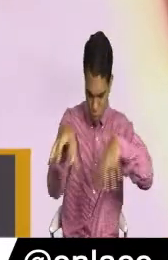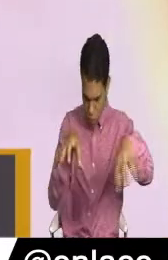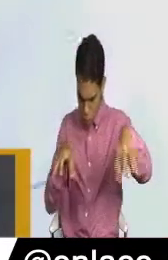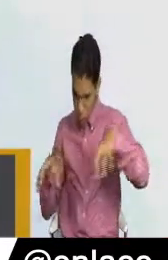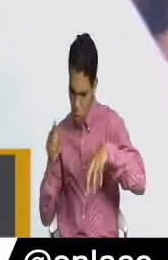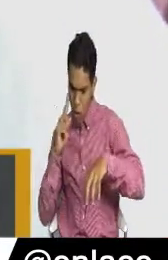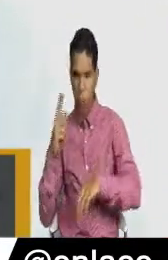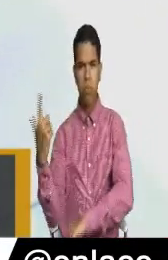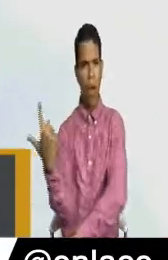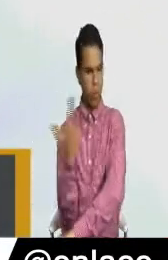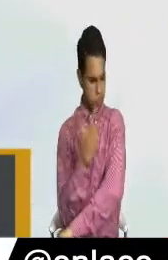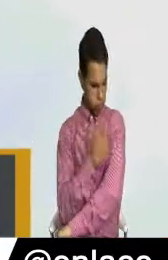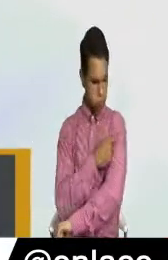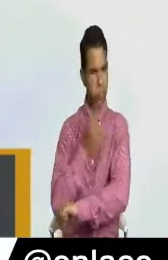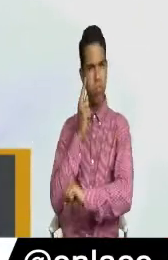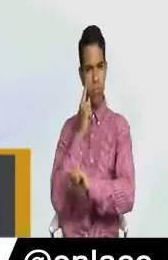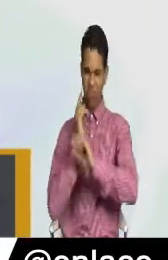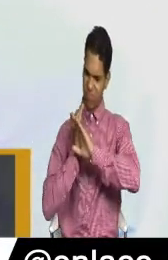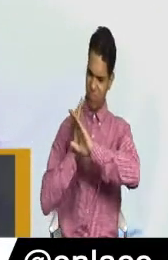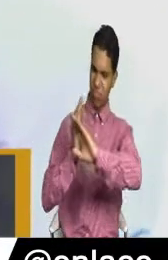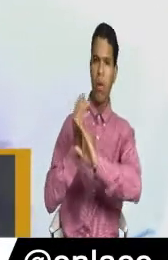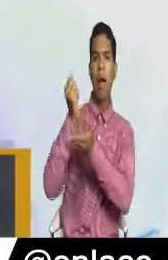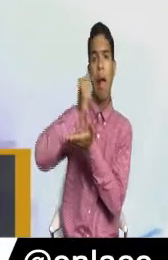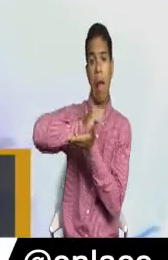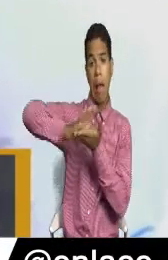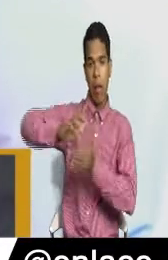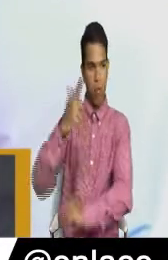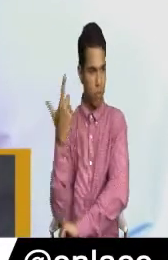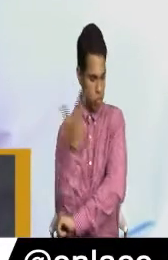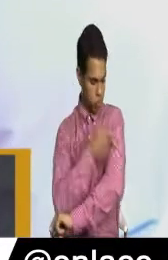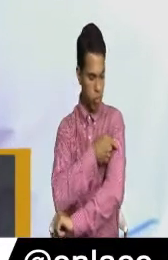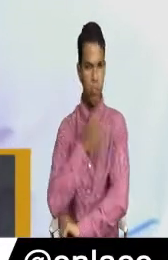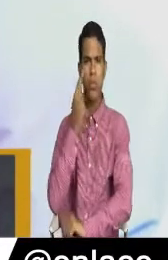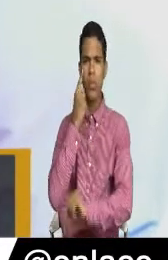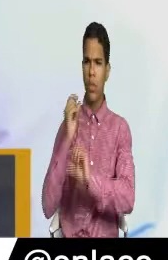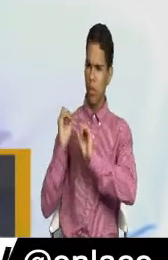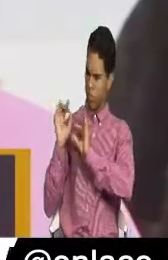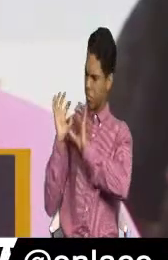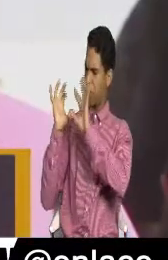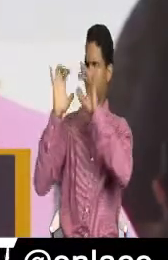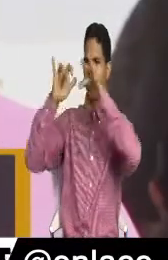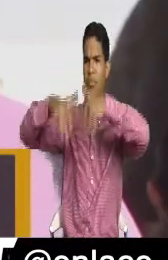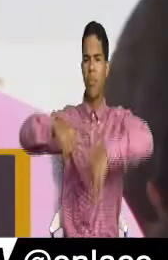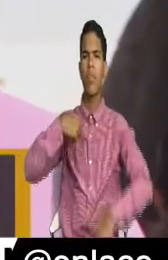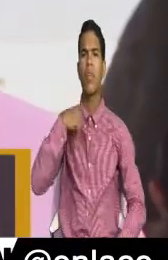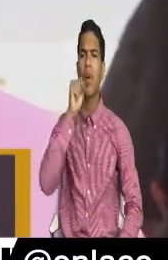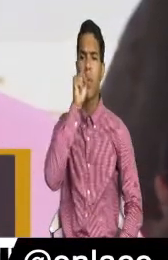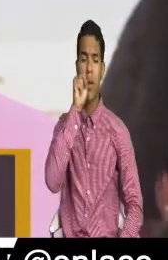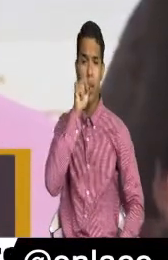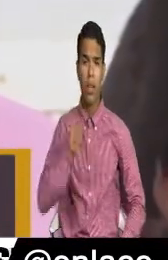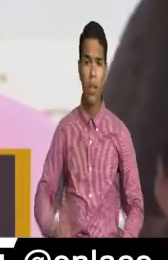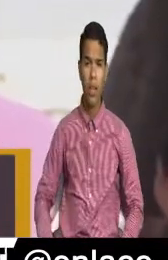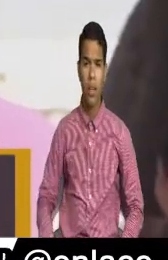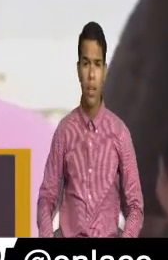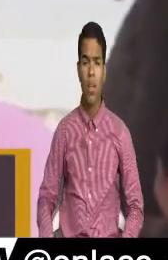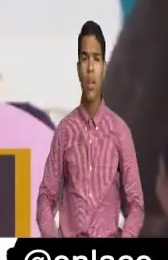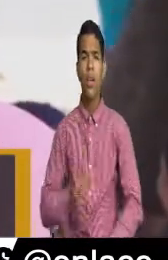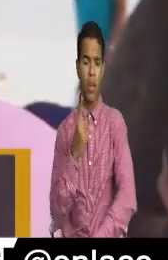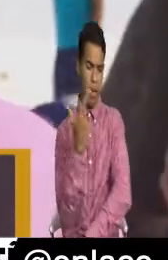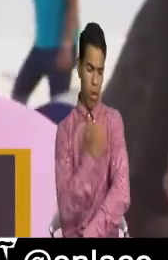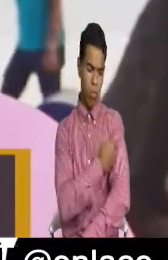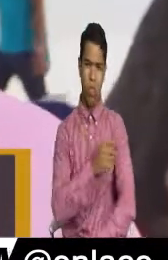aplicó completamente gratis en la jornada masiva de vacunación a la que se unió Barranca Bermeja. Que son vacunas